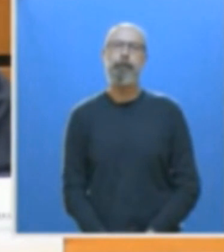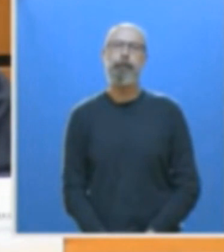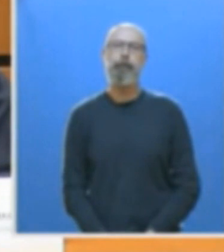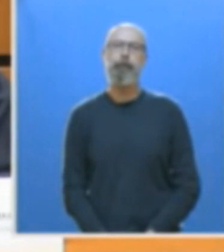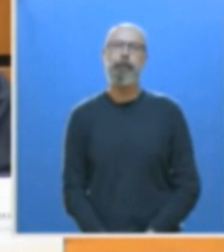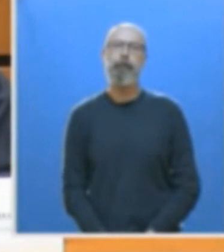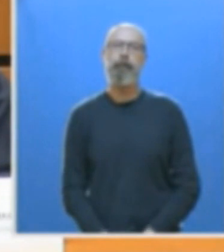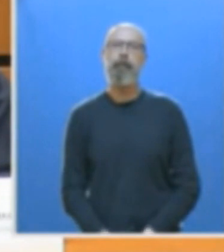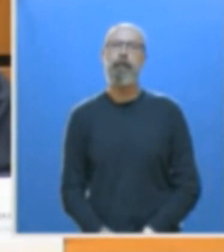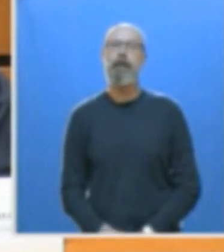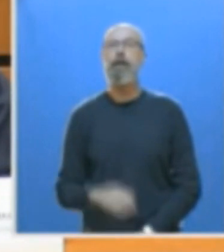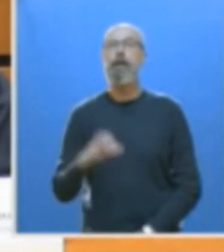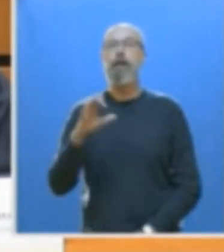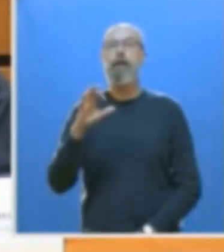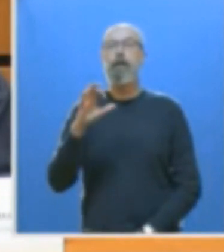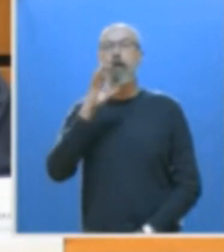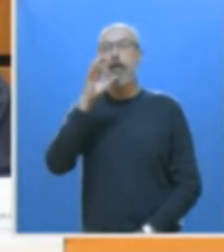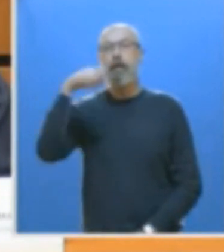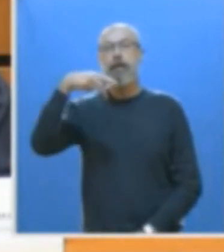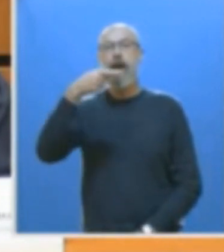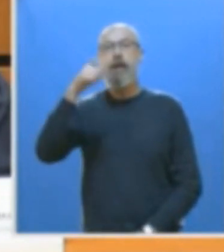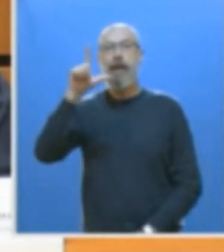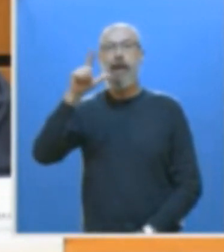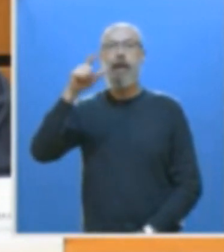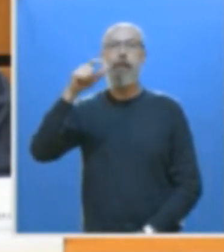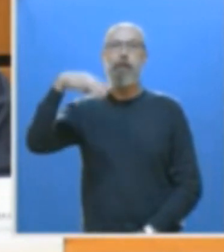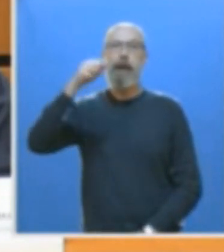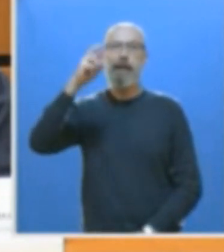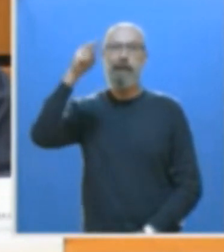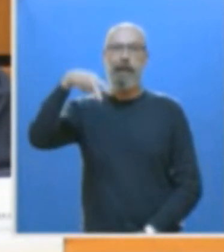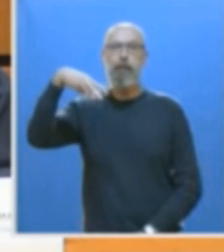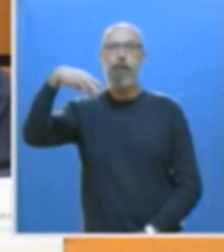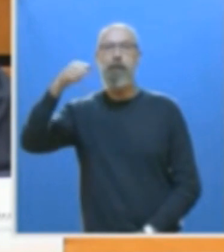San Gil Martín, Marta. No.